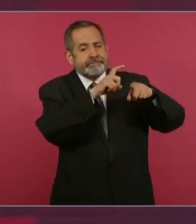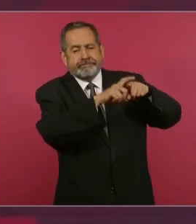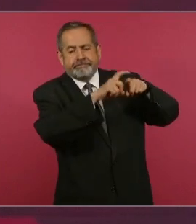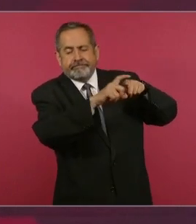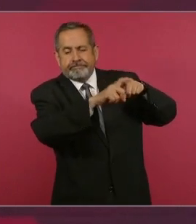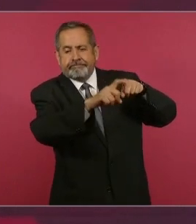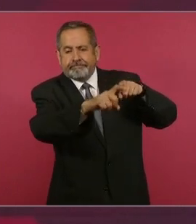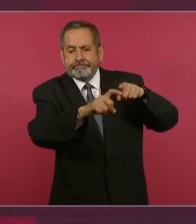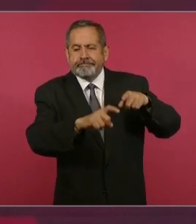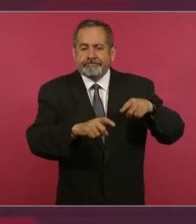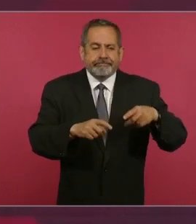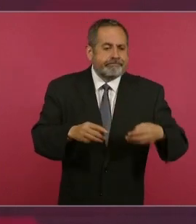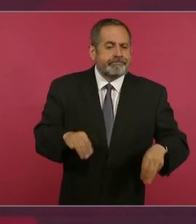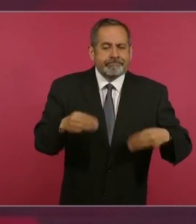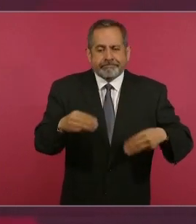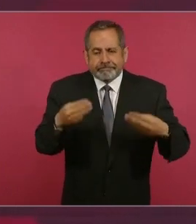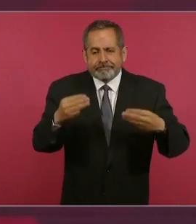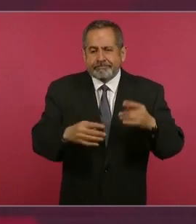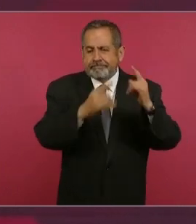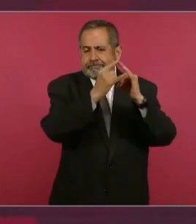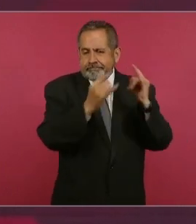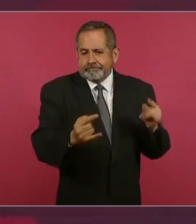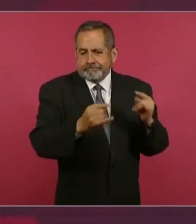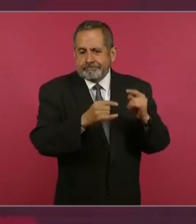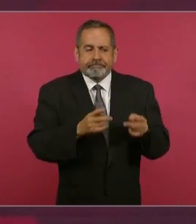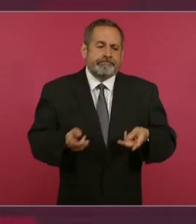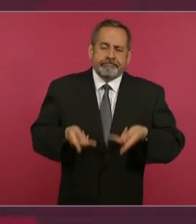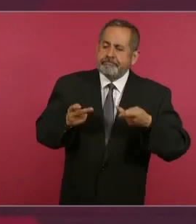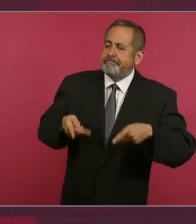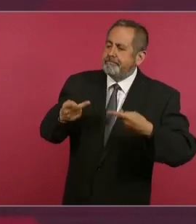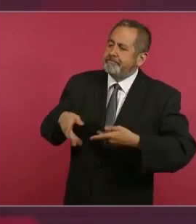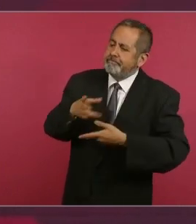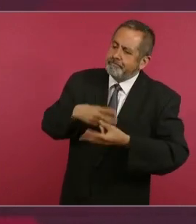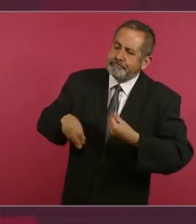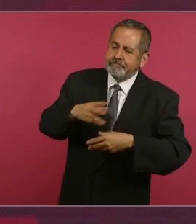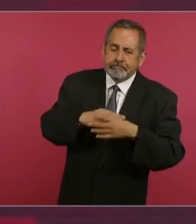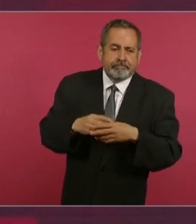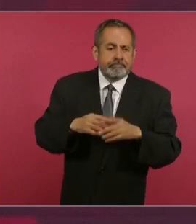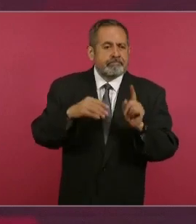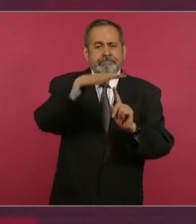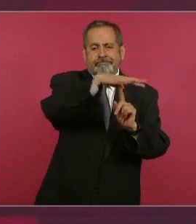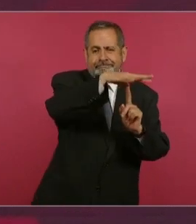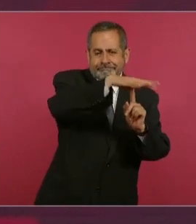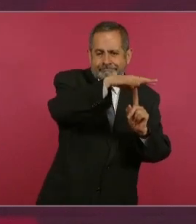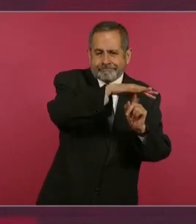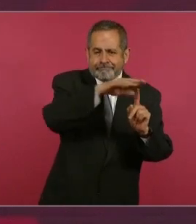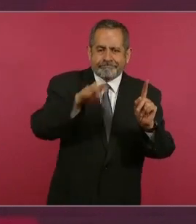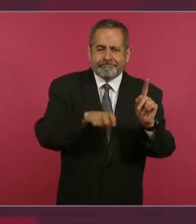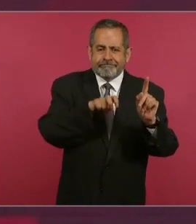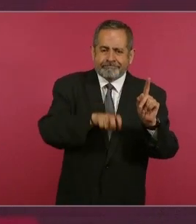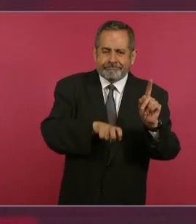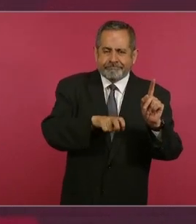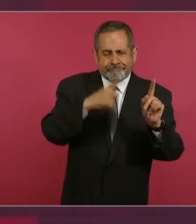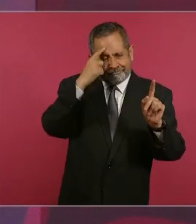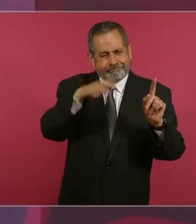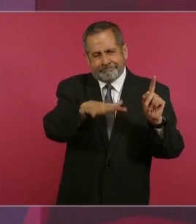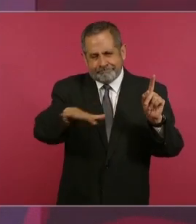en los mercados, en los tianguis, los que tenían palapas en las playas,